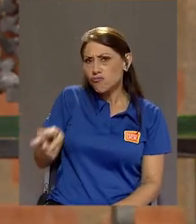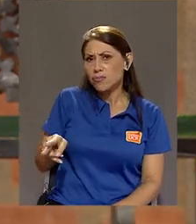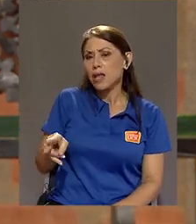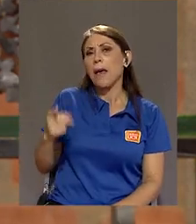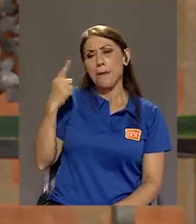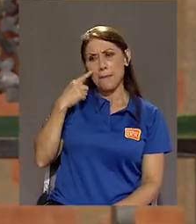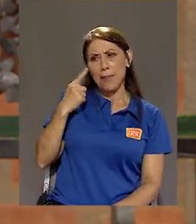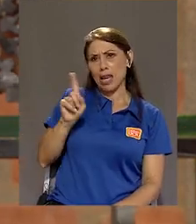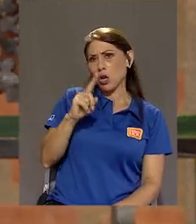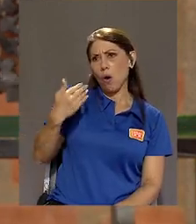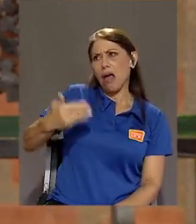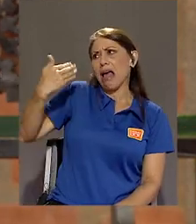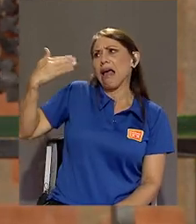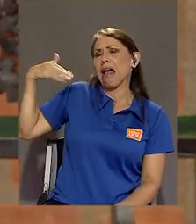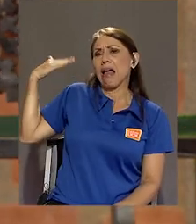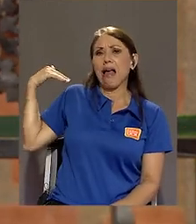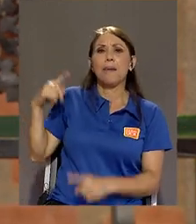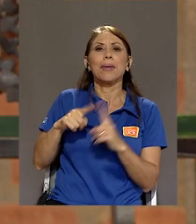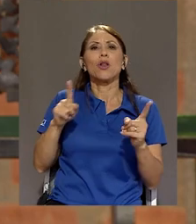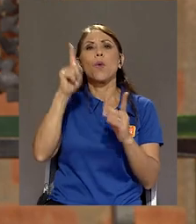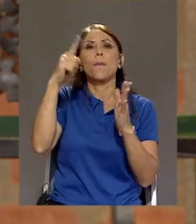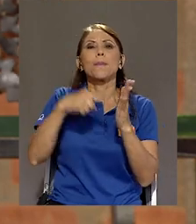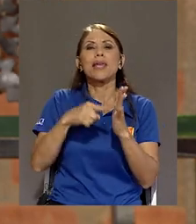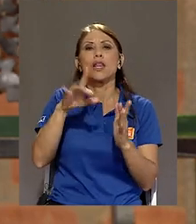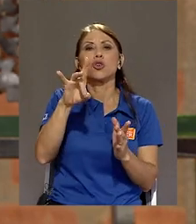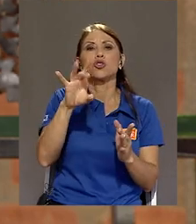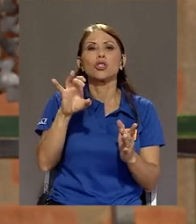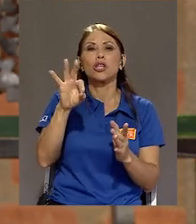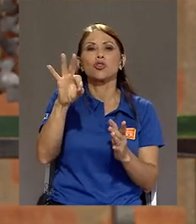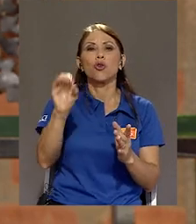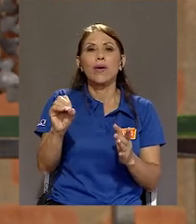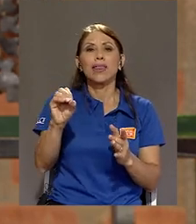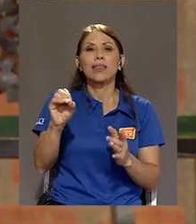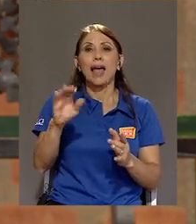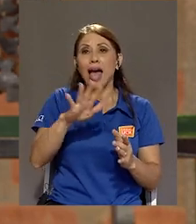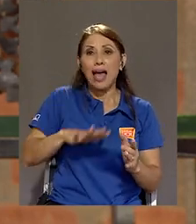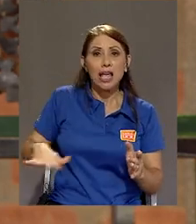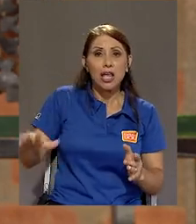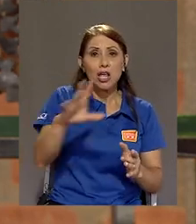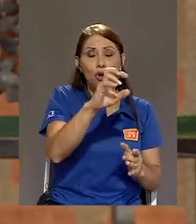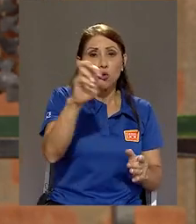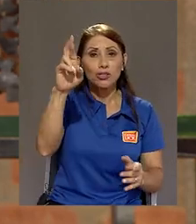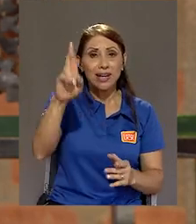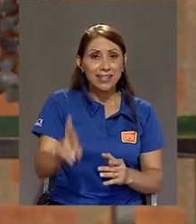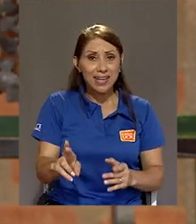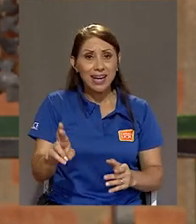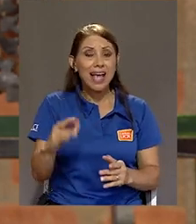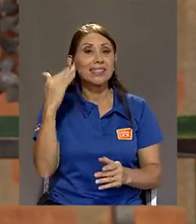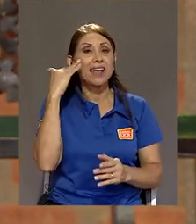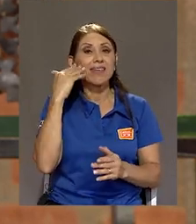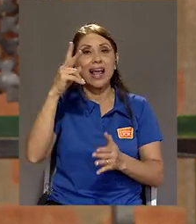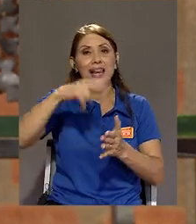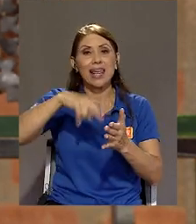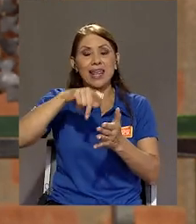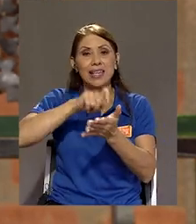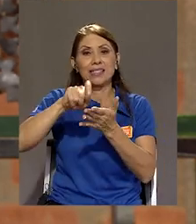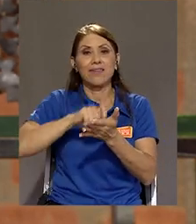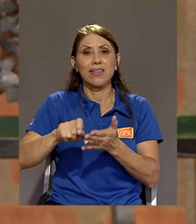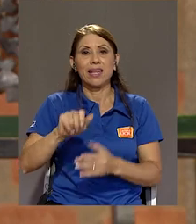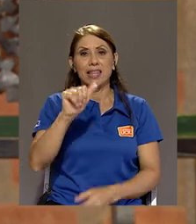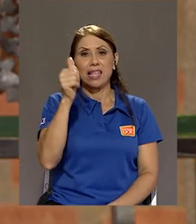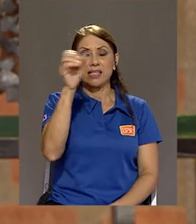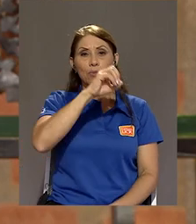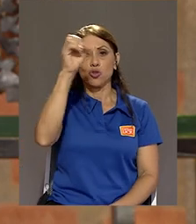atrás, la población que sabía leer y escribir en Costa Rica era el 10% de 340 mil